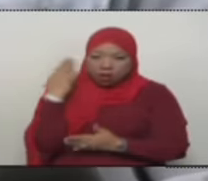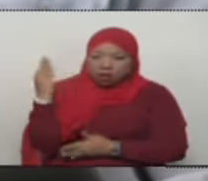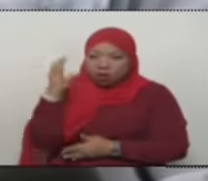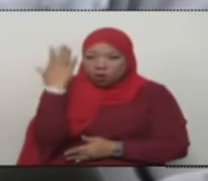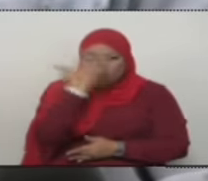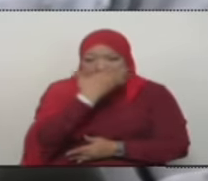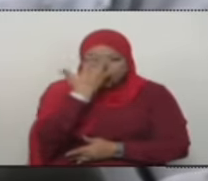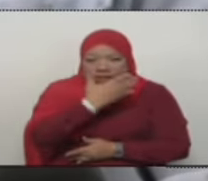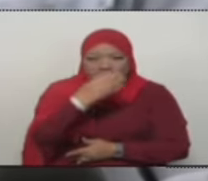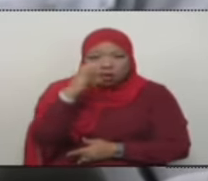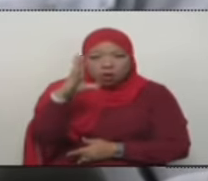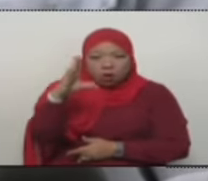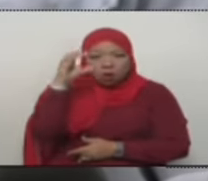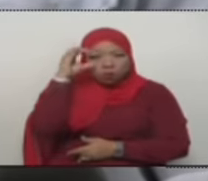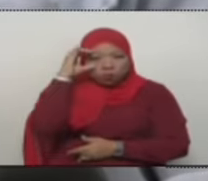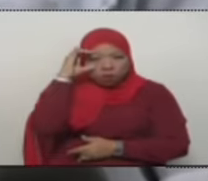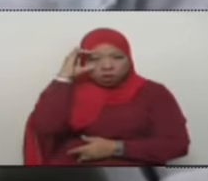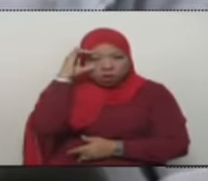estamos viviendo en Venezuela